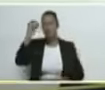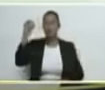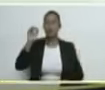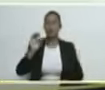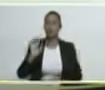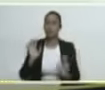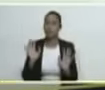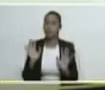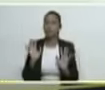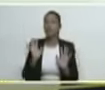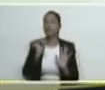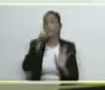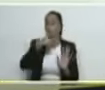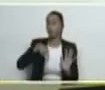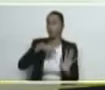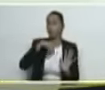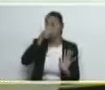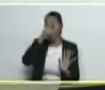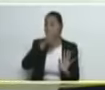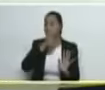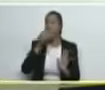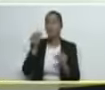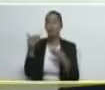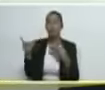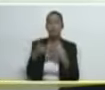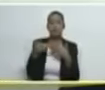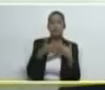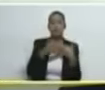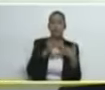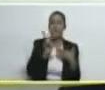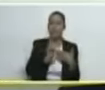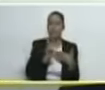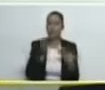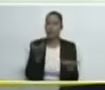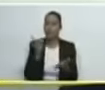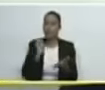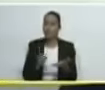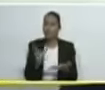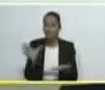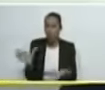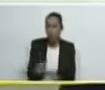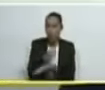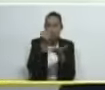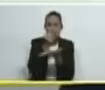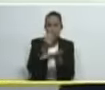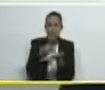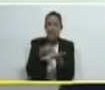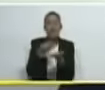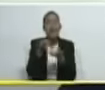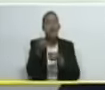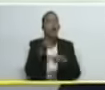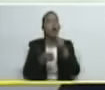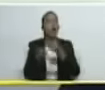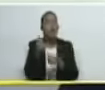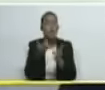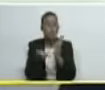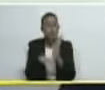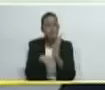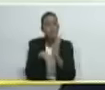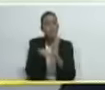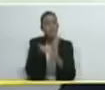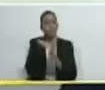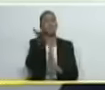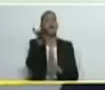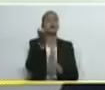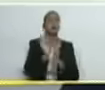de todos los ataques, ahí va Venezuela: recuperación económica. Y ahora vamos por la recuperación económica integral que llegue